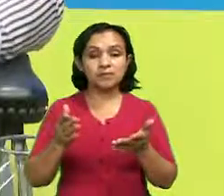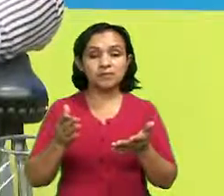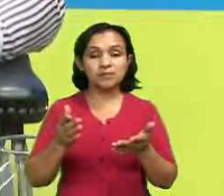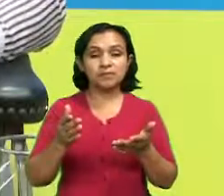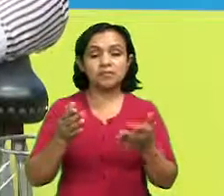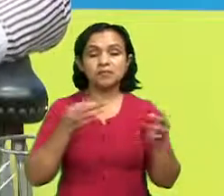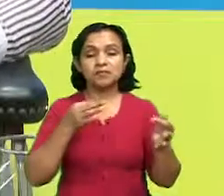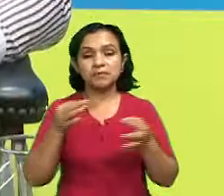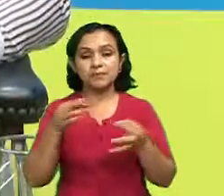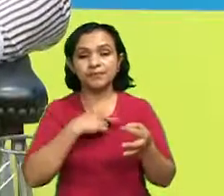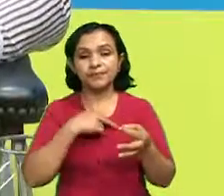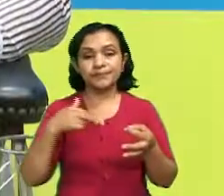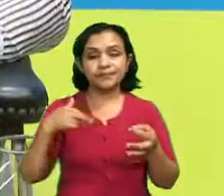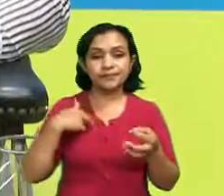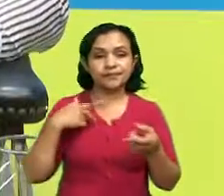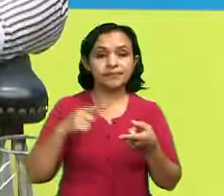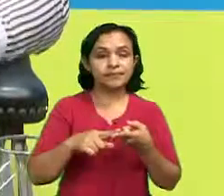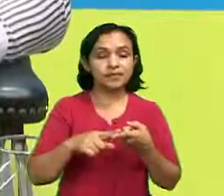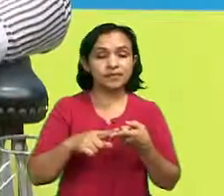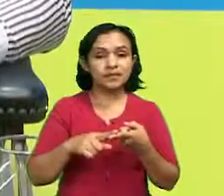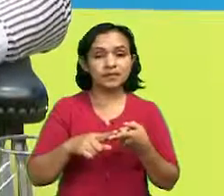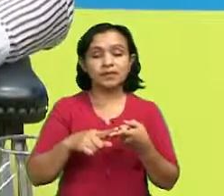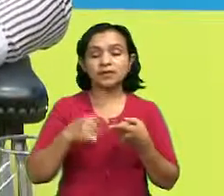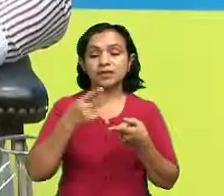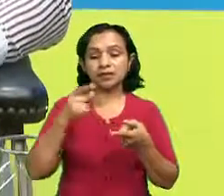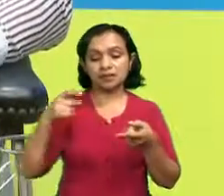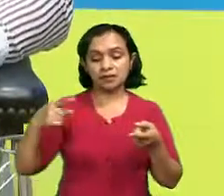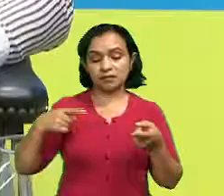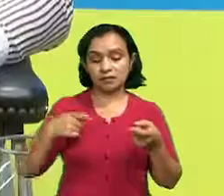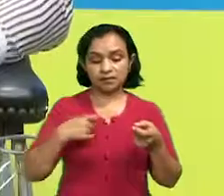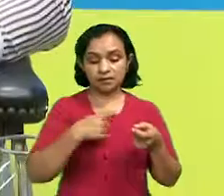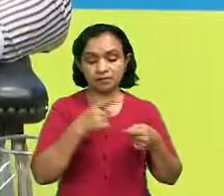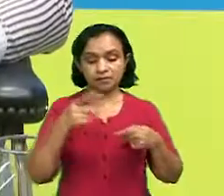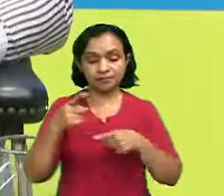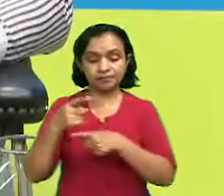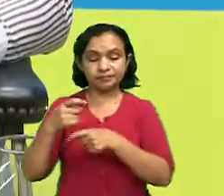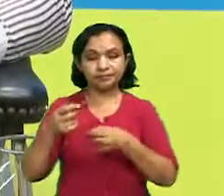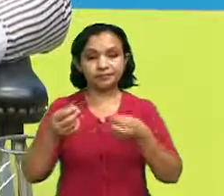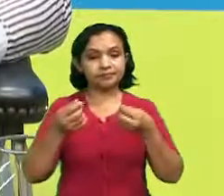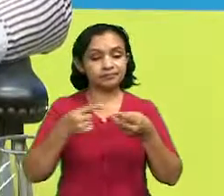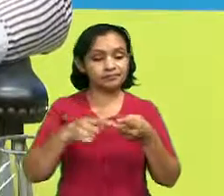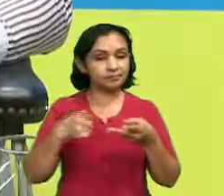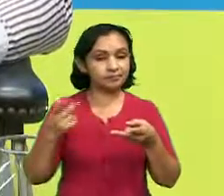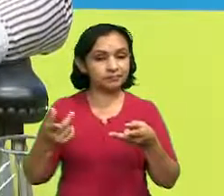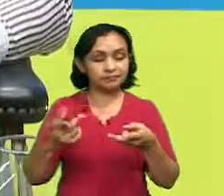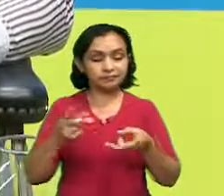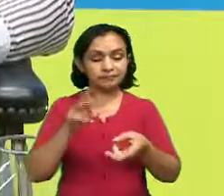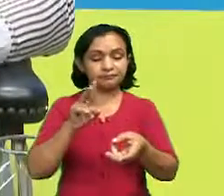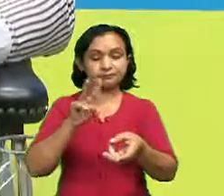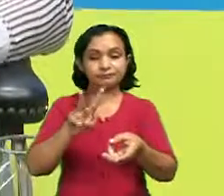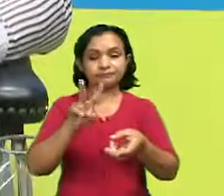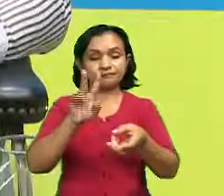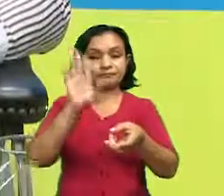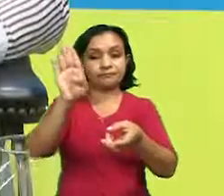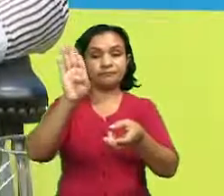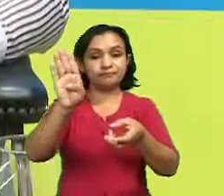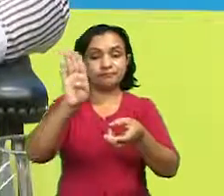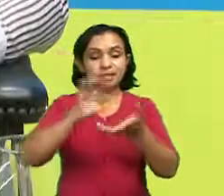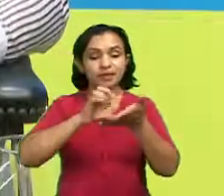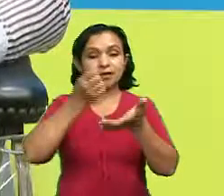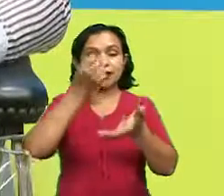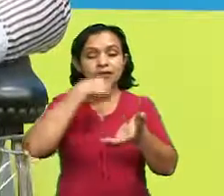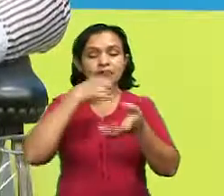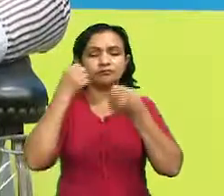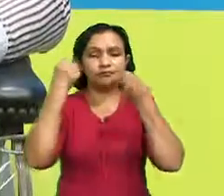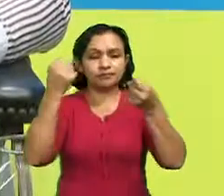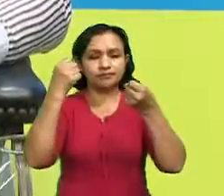le hace la oferta del desparasitante, le da la oferta del complejo B para que esté bien